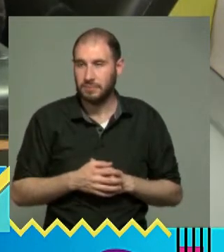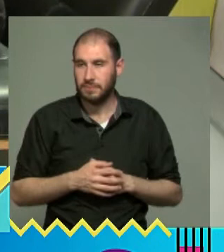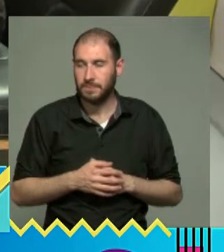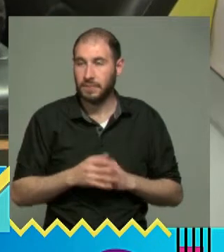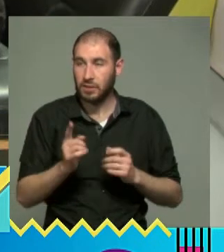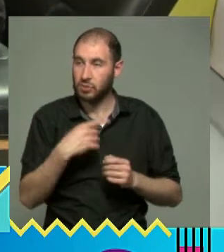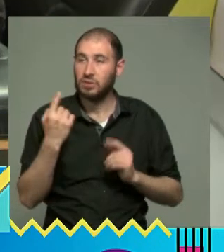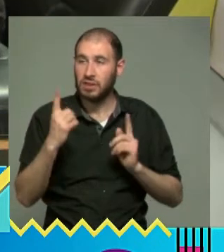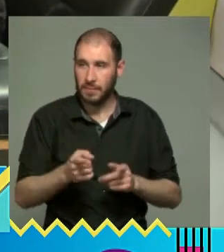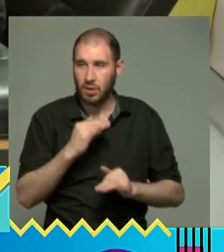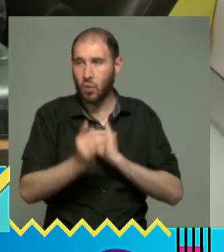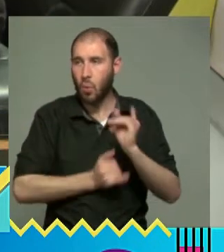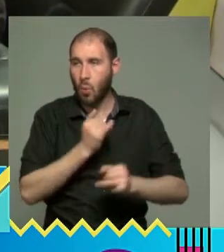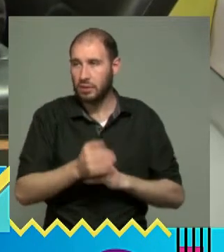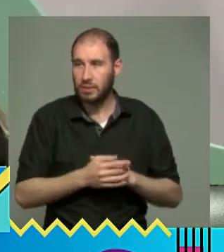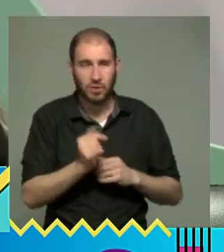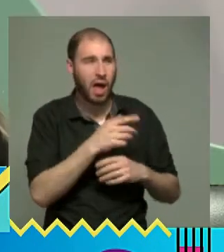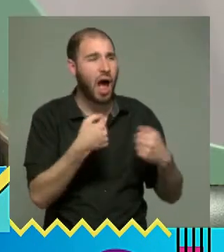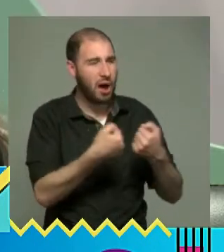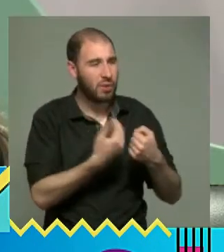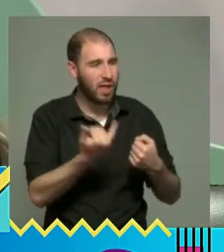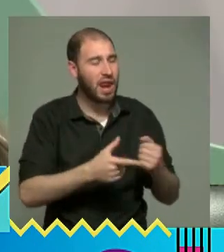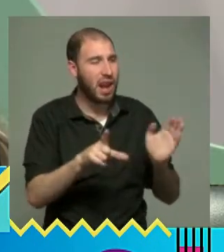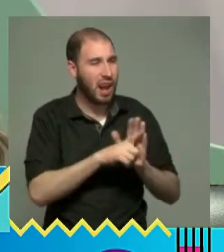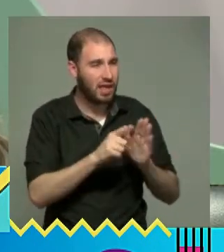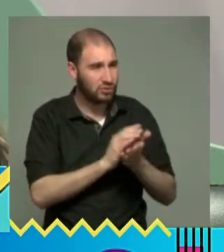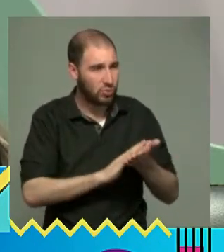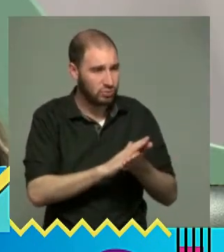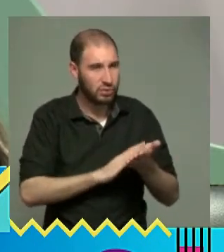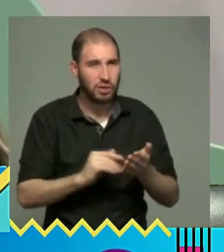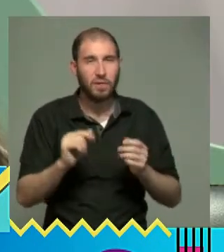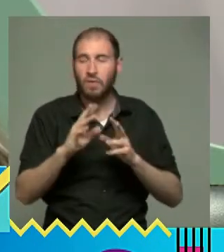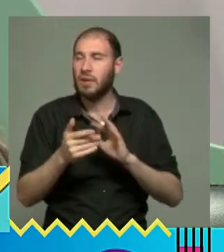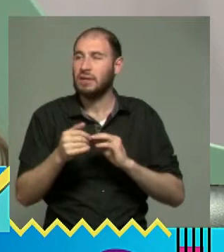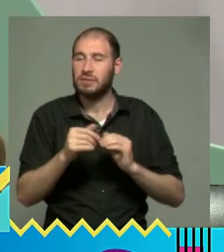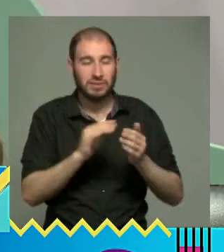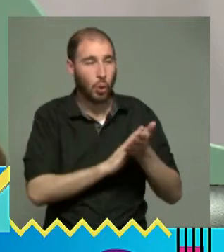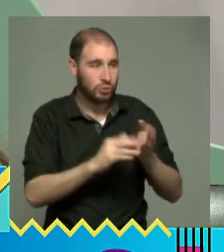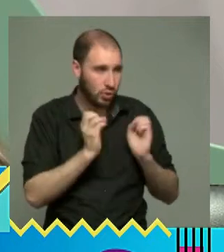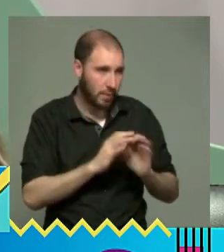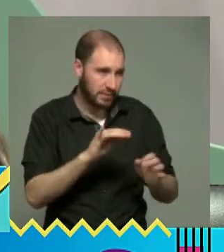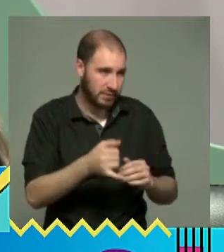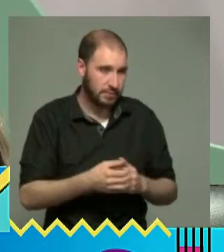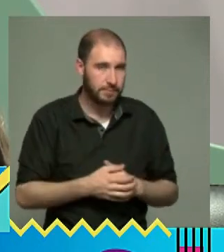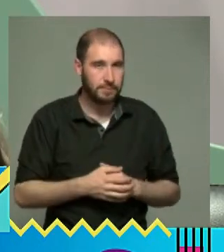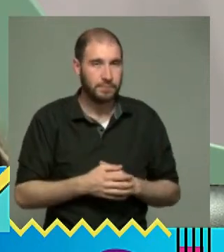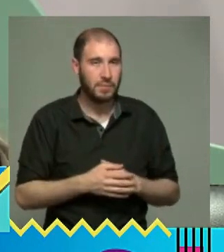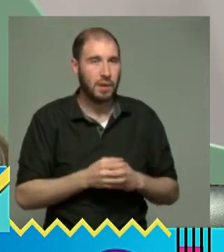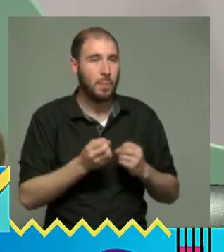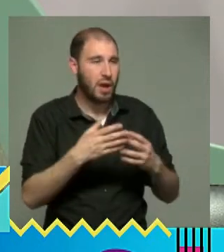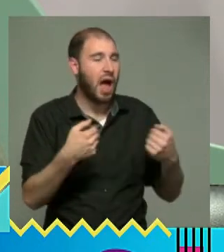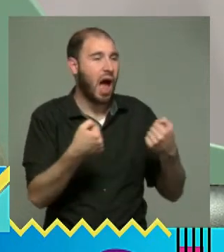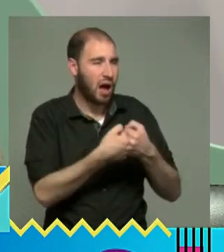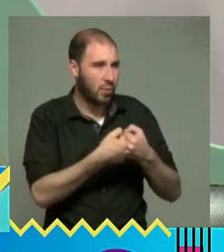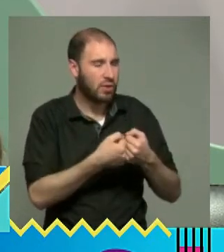incluso nosotros también estamos planteando... Bueno, pero coincidimos en que la ley sería una solución. Científica y de implementarlo género, es una solución. Porque coincidimos,